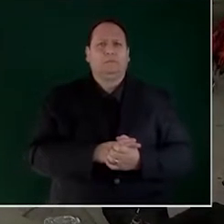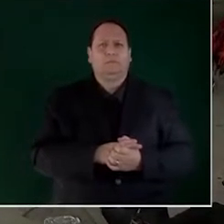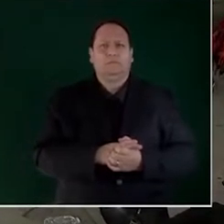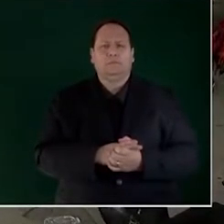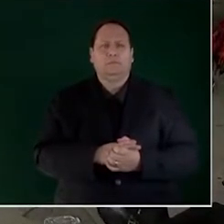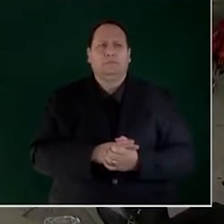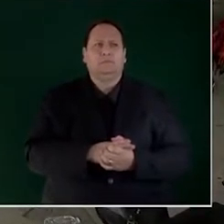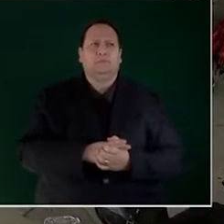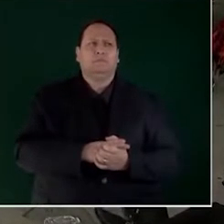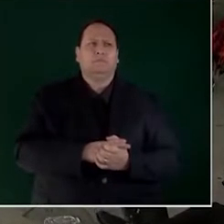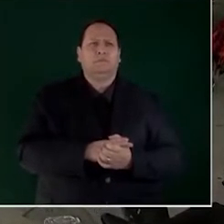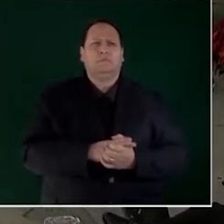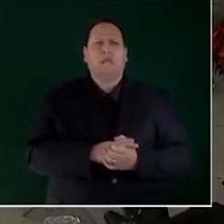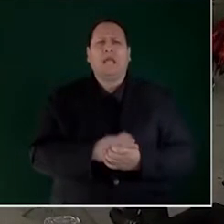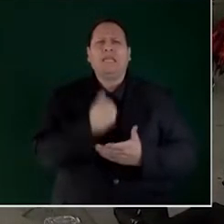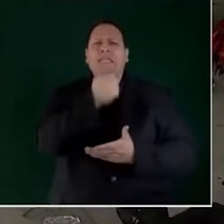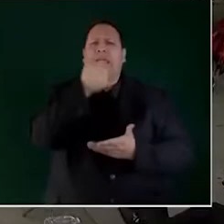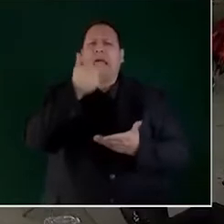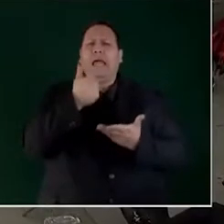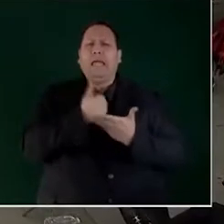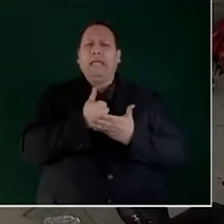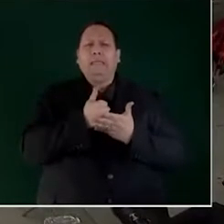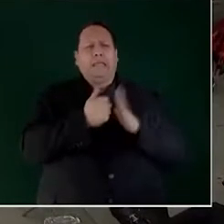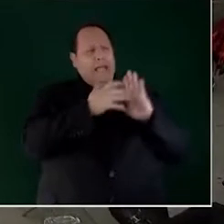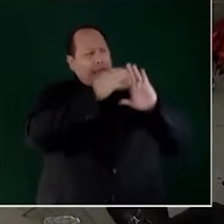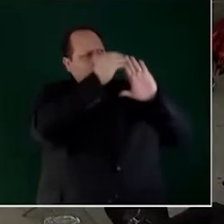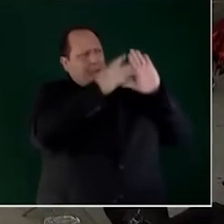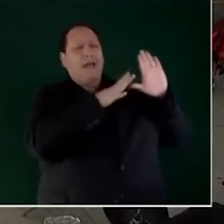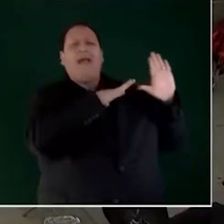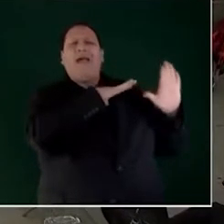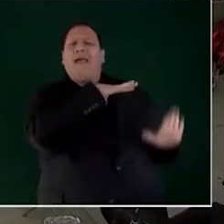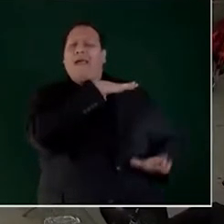No, pero este es en las ciudades, en general.